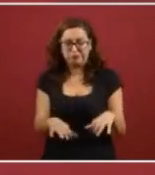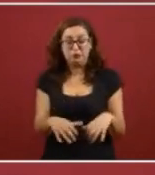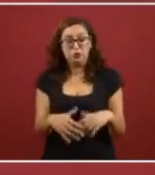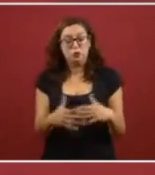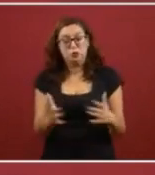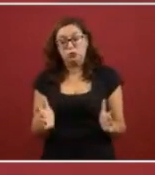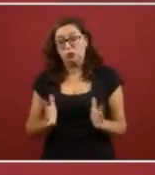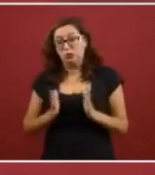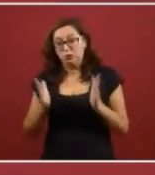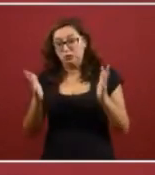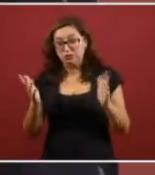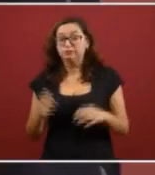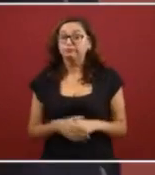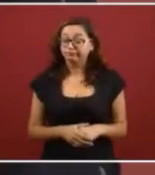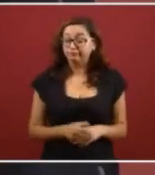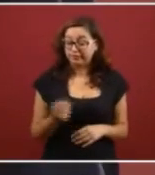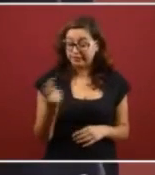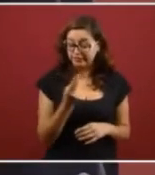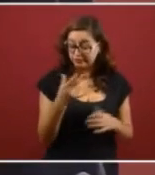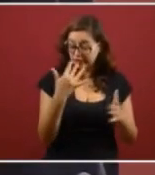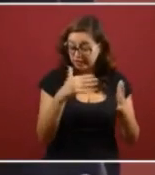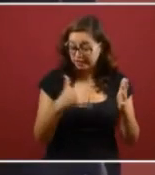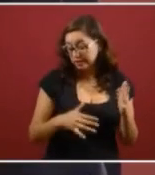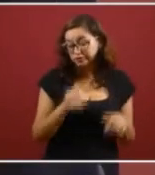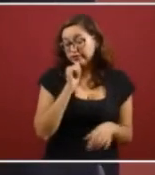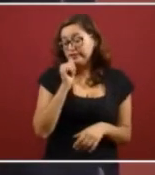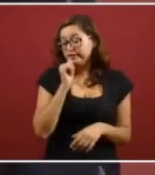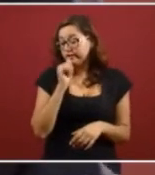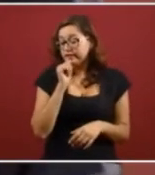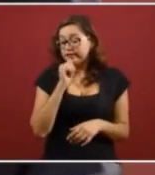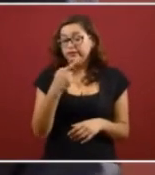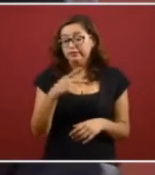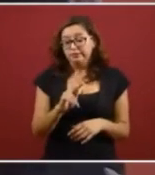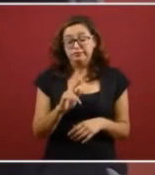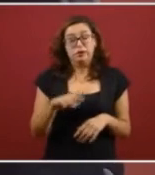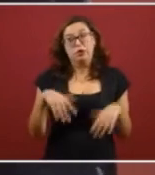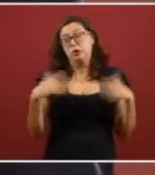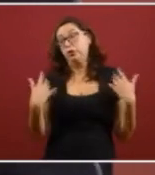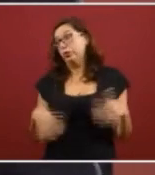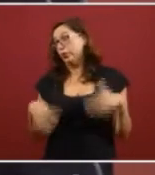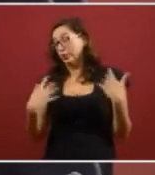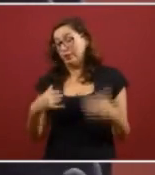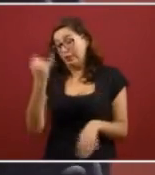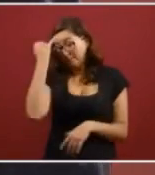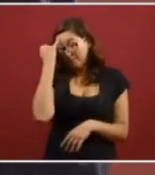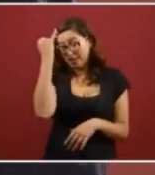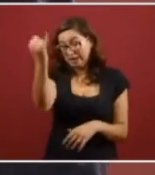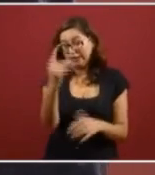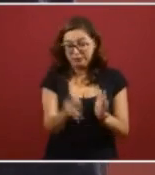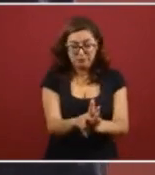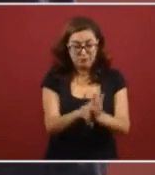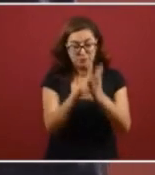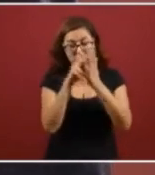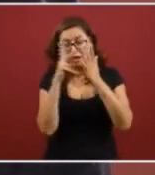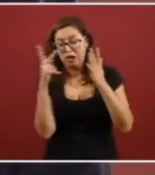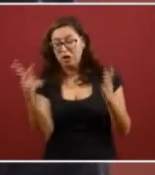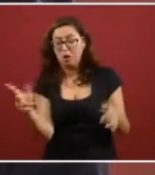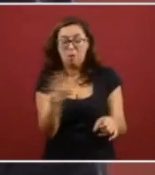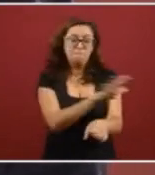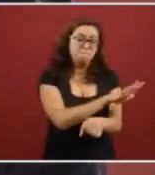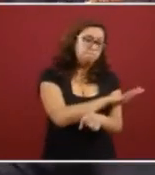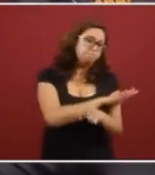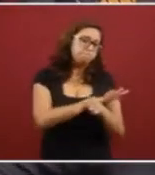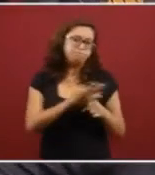Visto, I haven't even seen them, but I have to do it because that's my job. Están los periódicos. But the periodicals are full, I'm